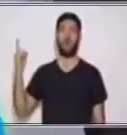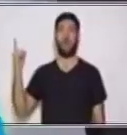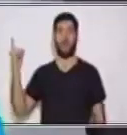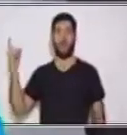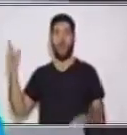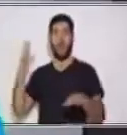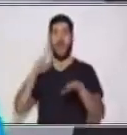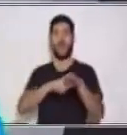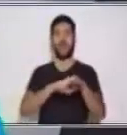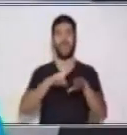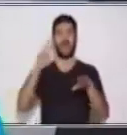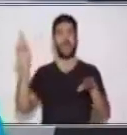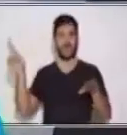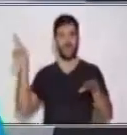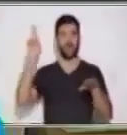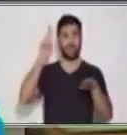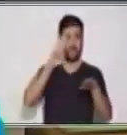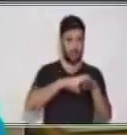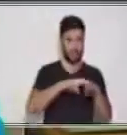de ese punto